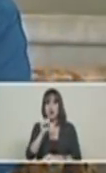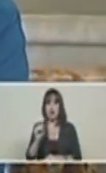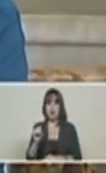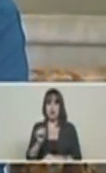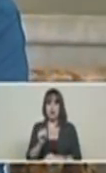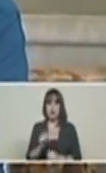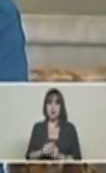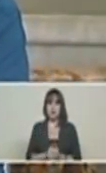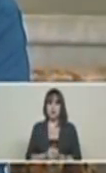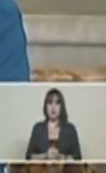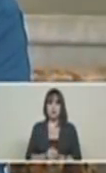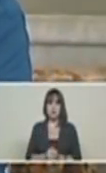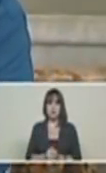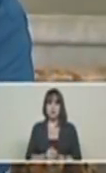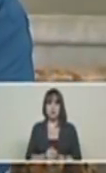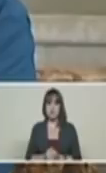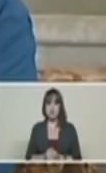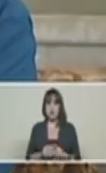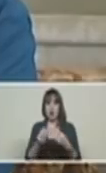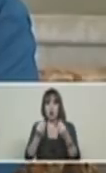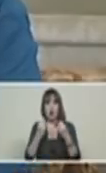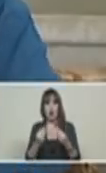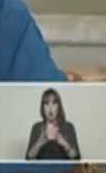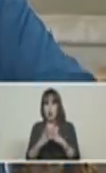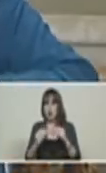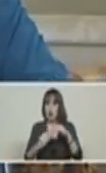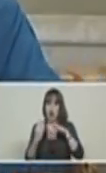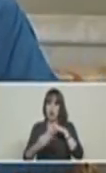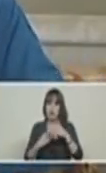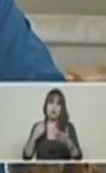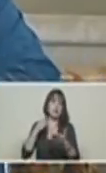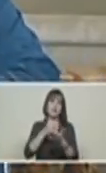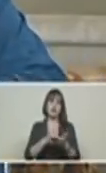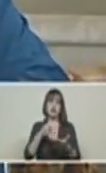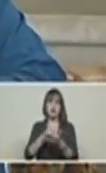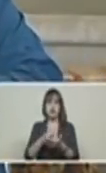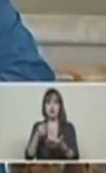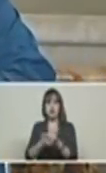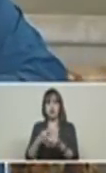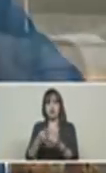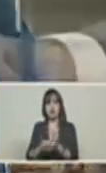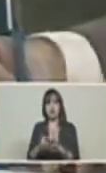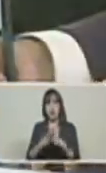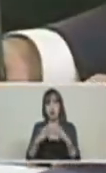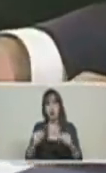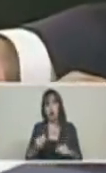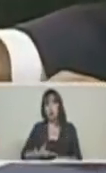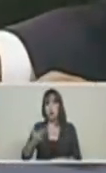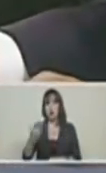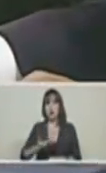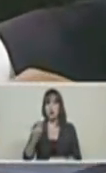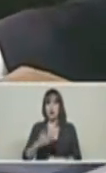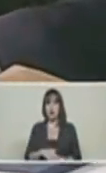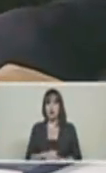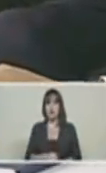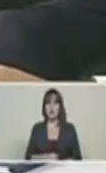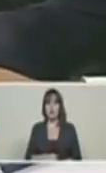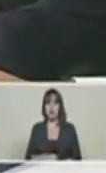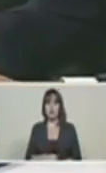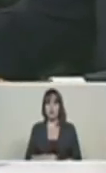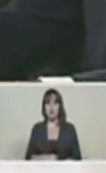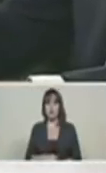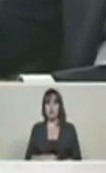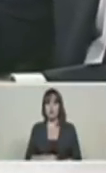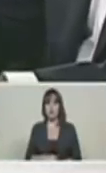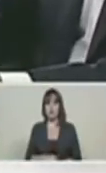base del resto de las remuneraciones de la sociedad. Muy importante, muy importante. Aquí